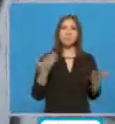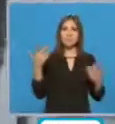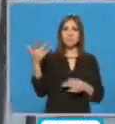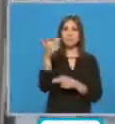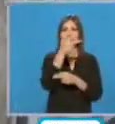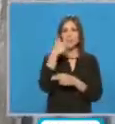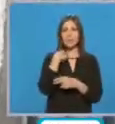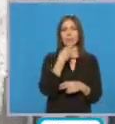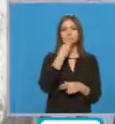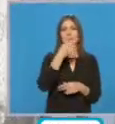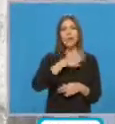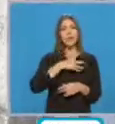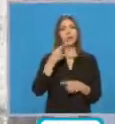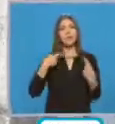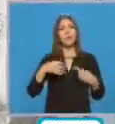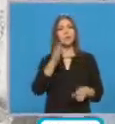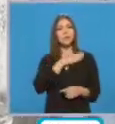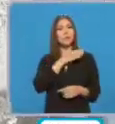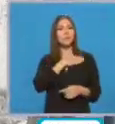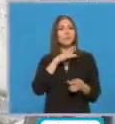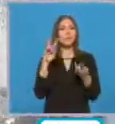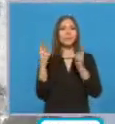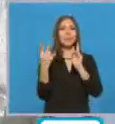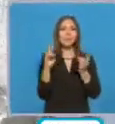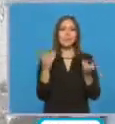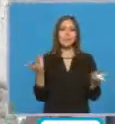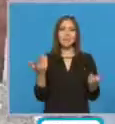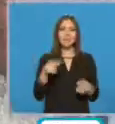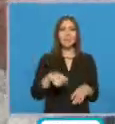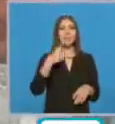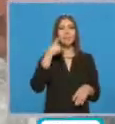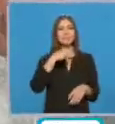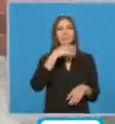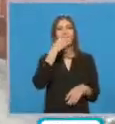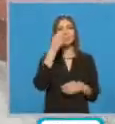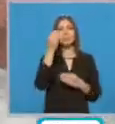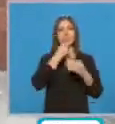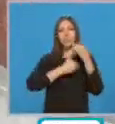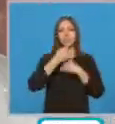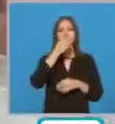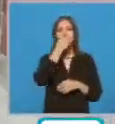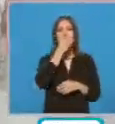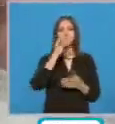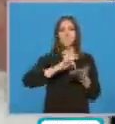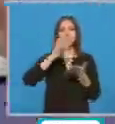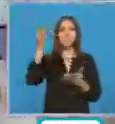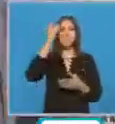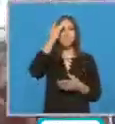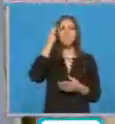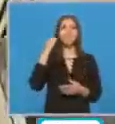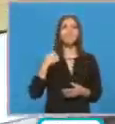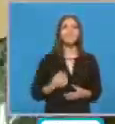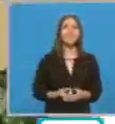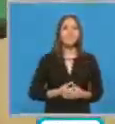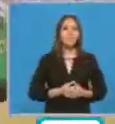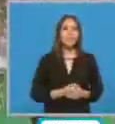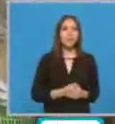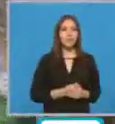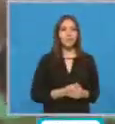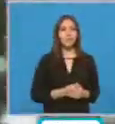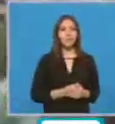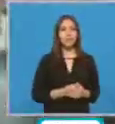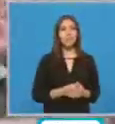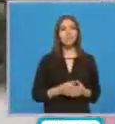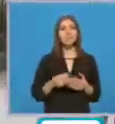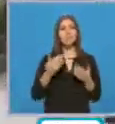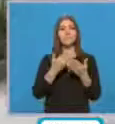y además buenos vecinos. No, se está bueno para comer. Vamos allí, maestro. Gracias. Digo, tío